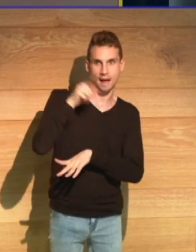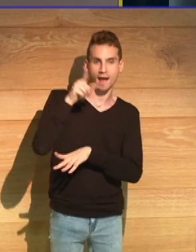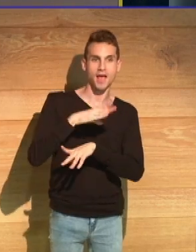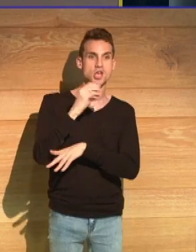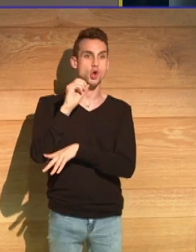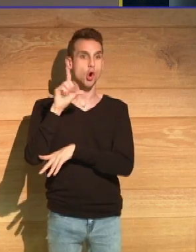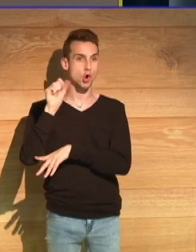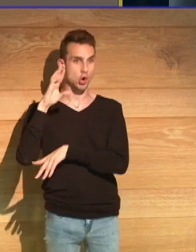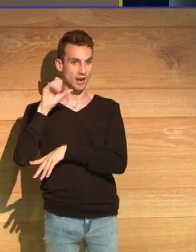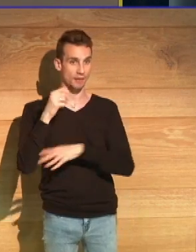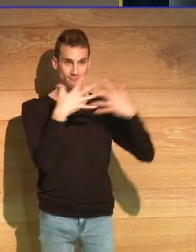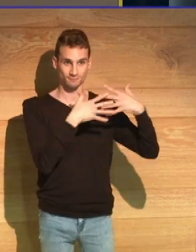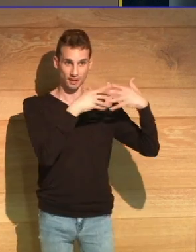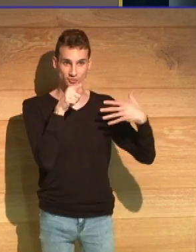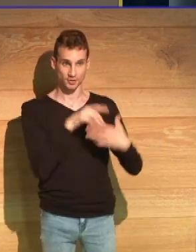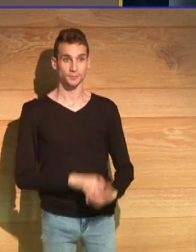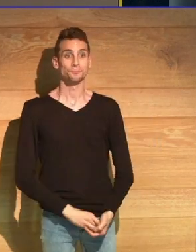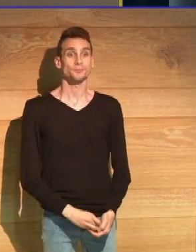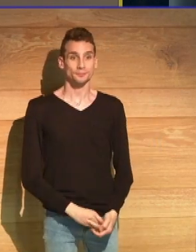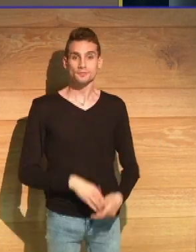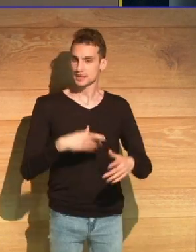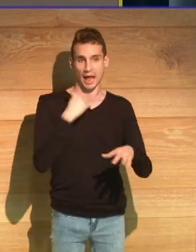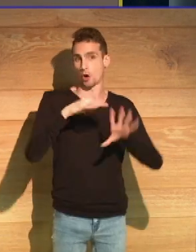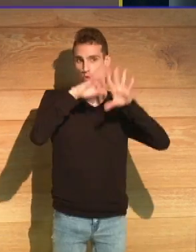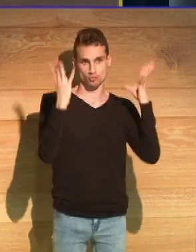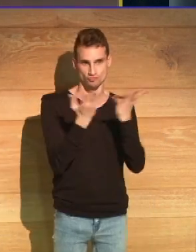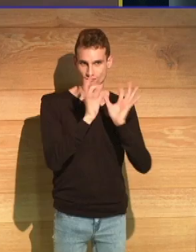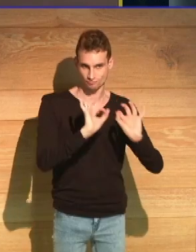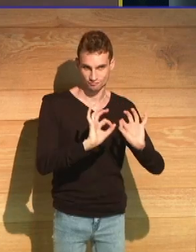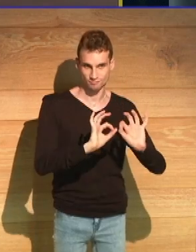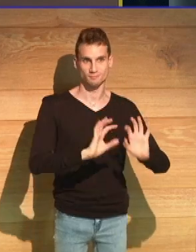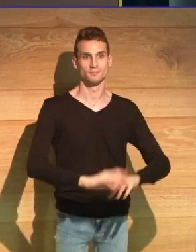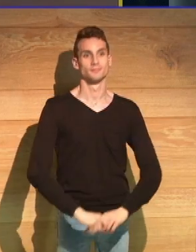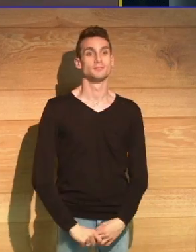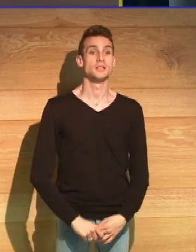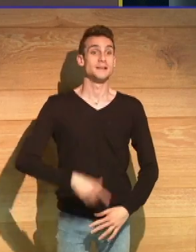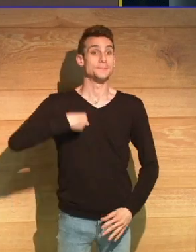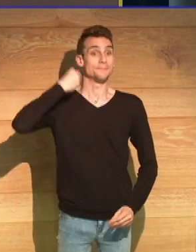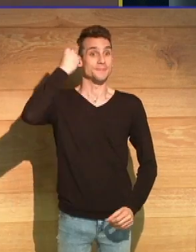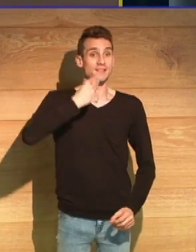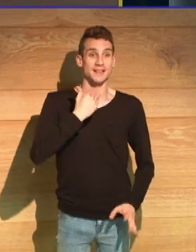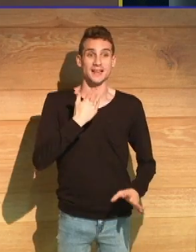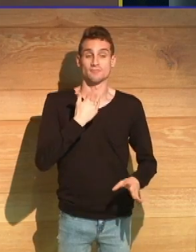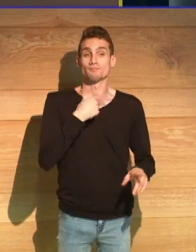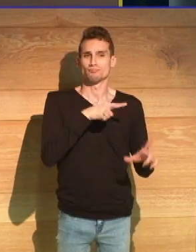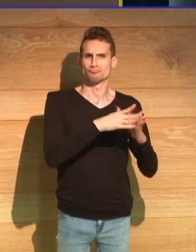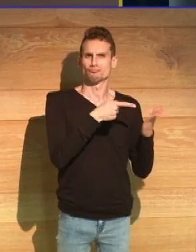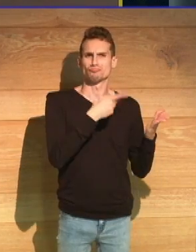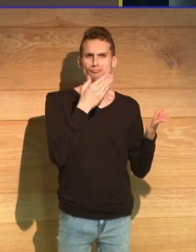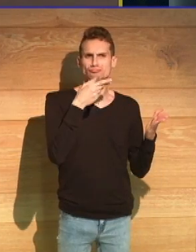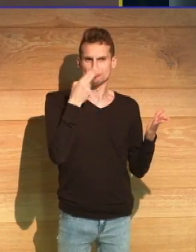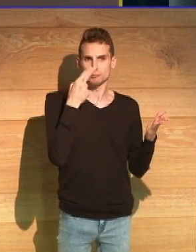es mundial. Entonces, no sé, yo creo que la cosa es muy interesante